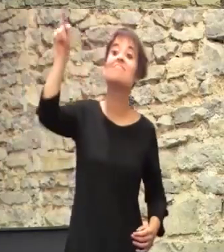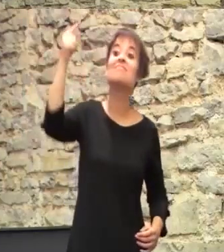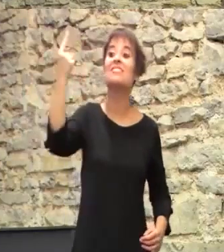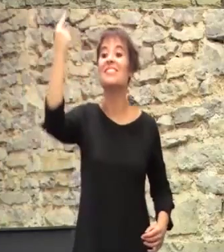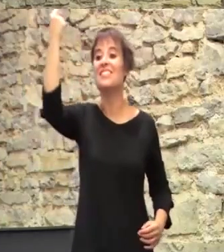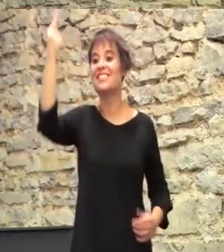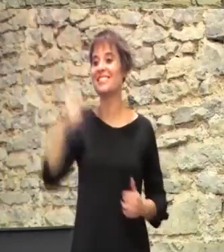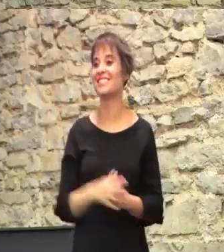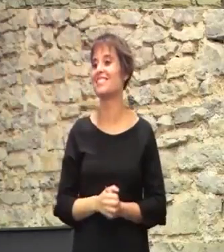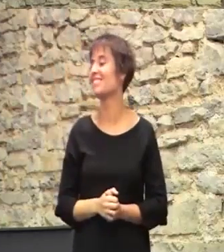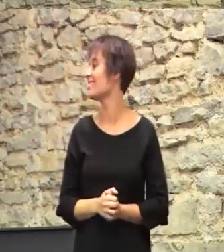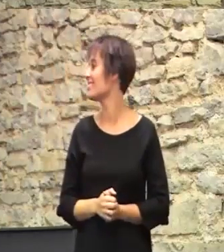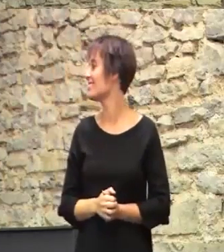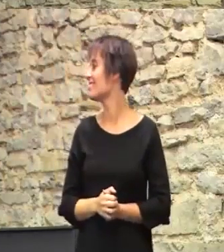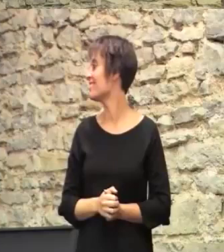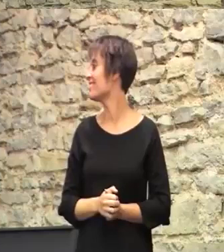es